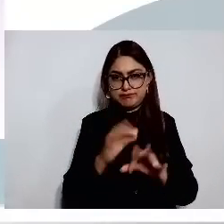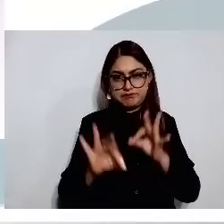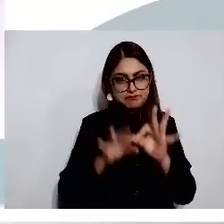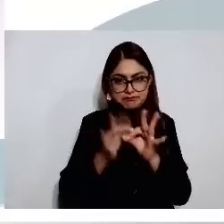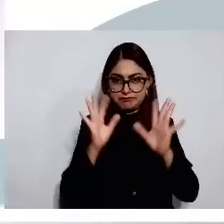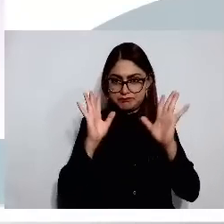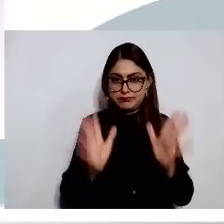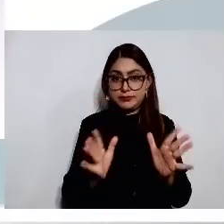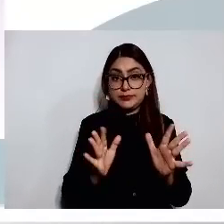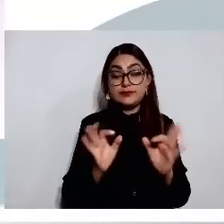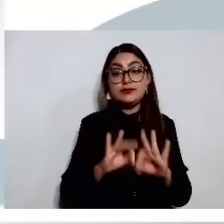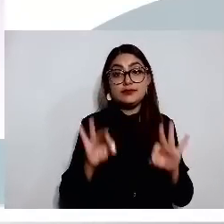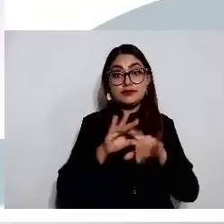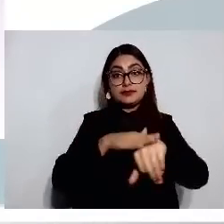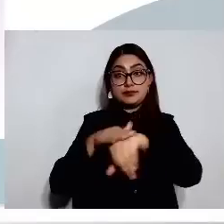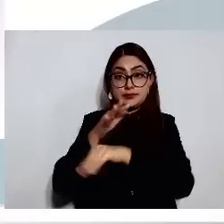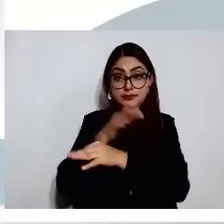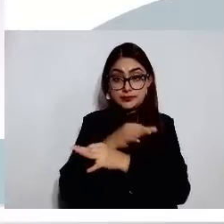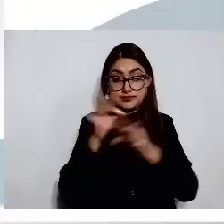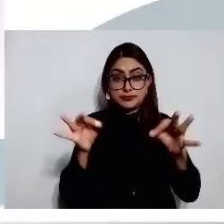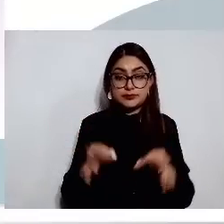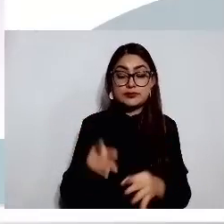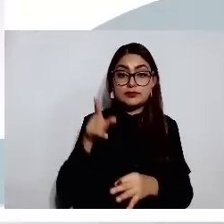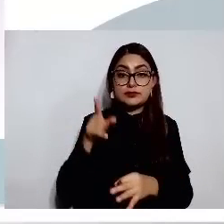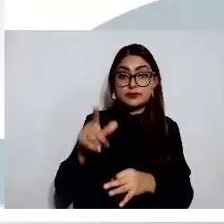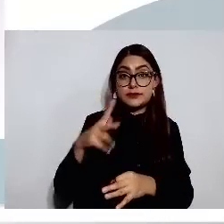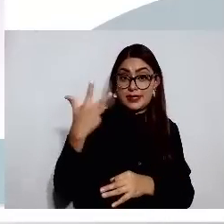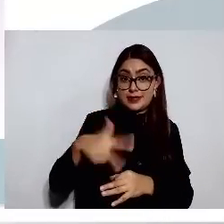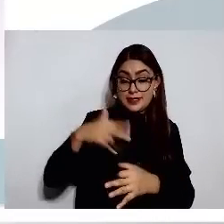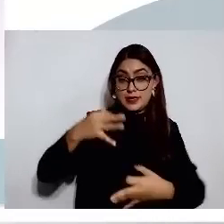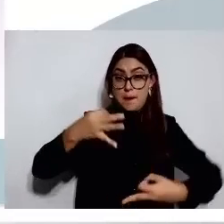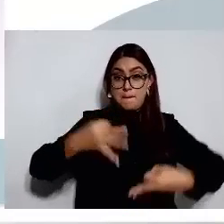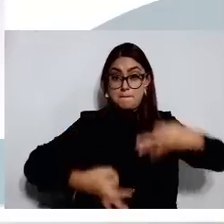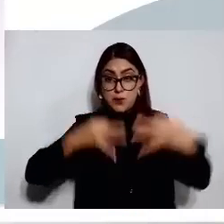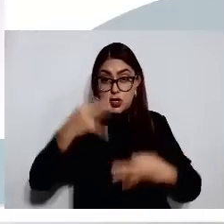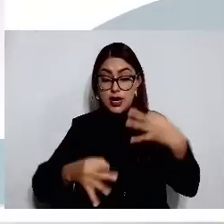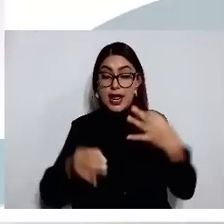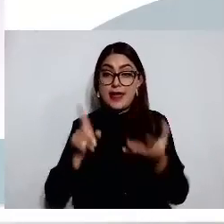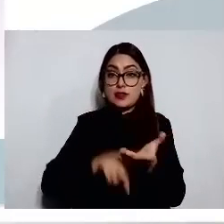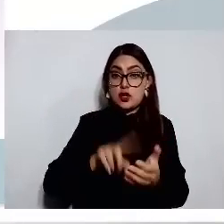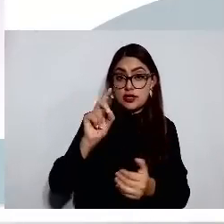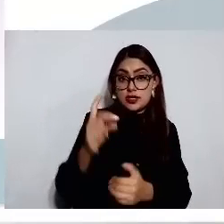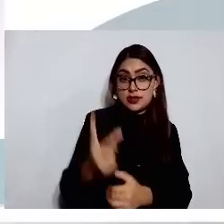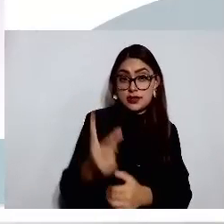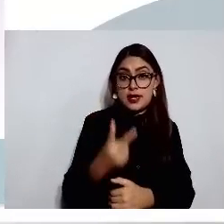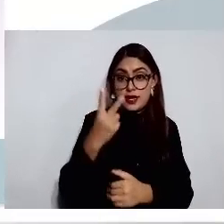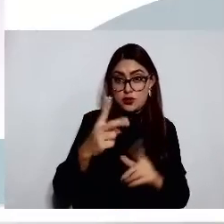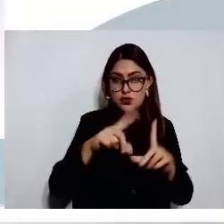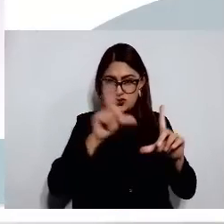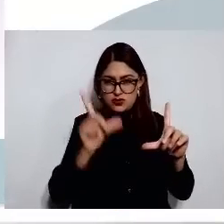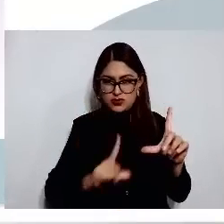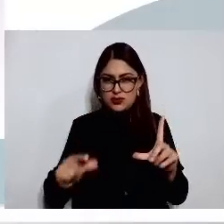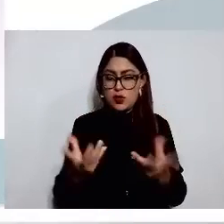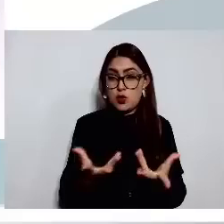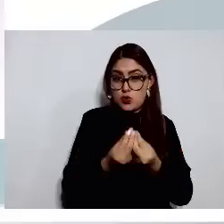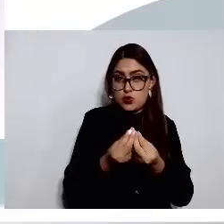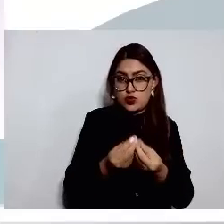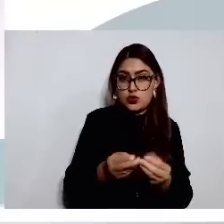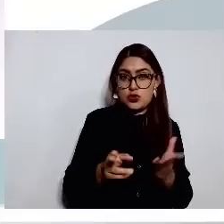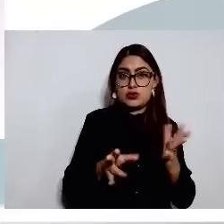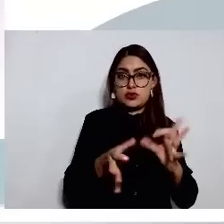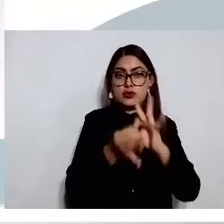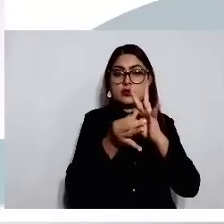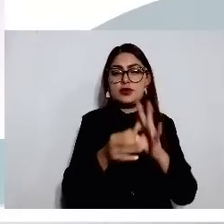fue validado con los 13 poderes judiciales de los 32 que se subieron al pacto. Y bueno, estos son